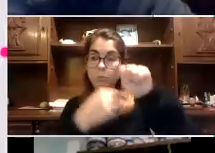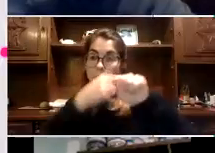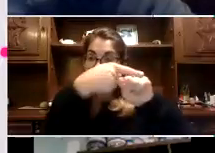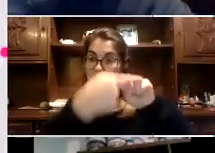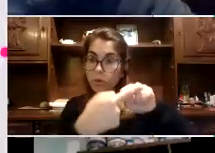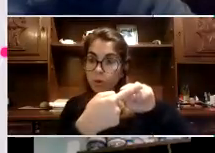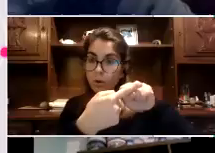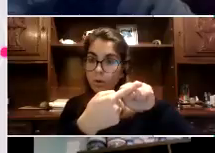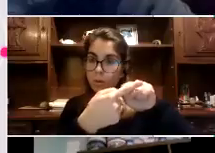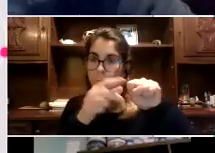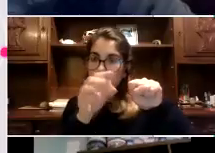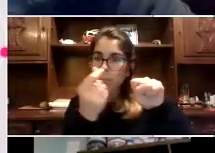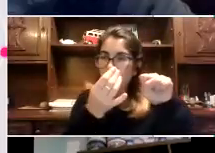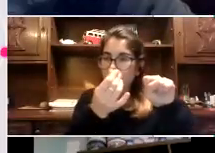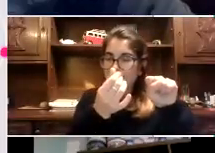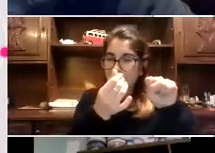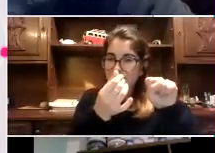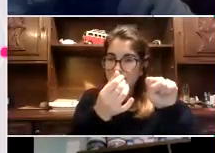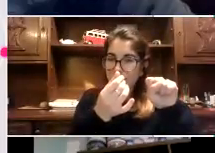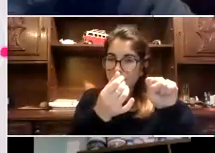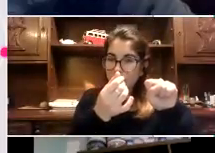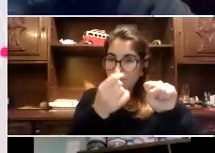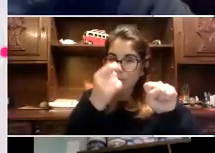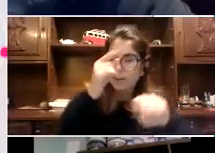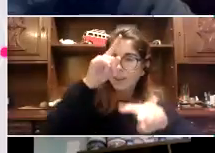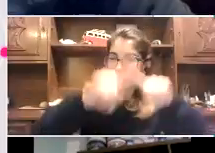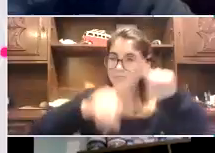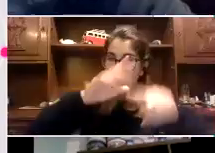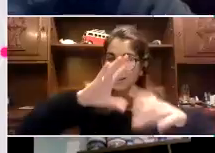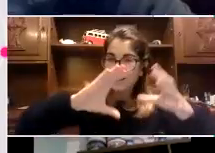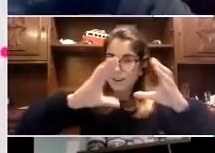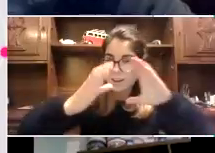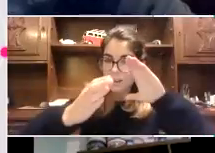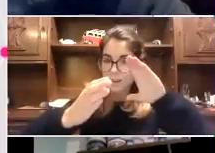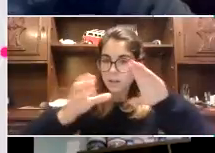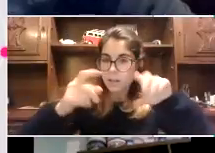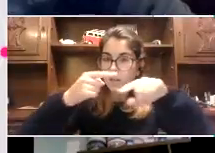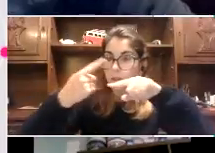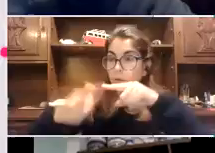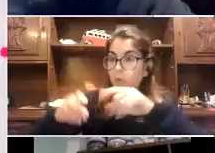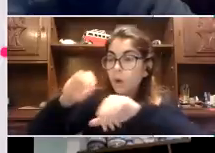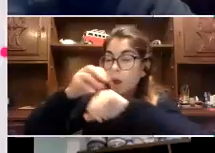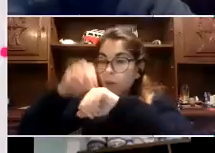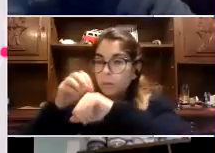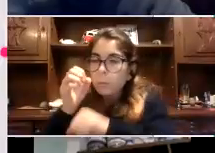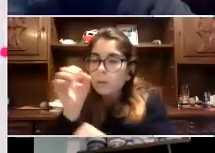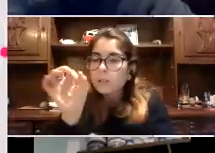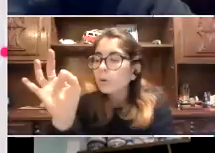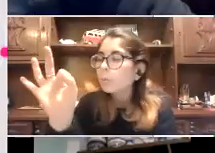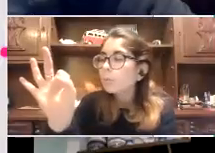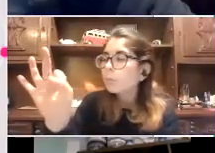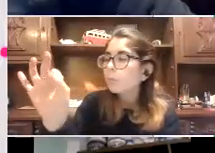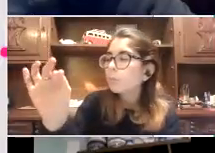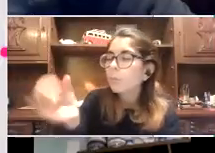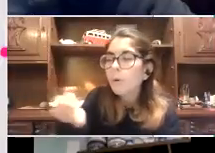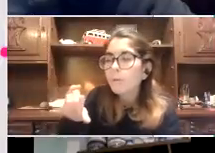equivalente al tamaño del planeta Tierra. Esta es una primera analogía que nos permite visualizar o